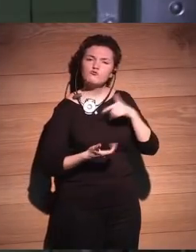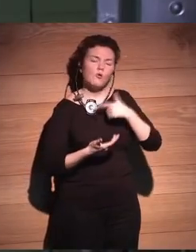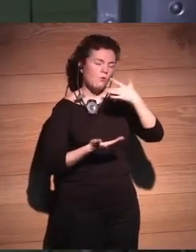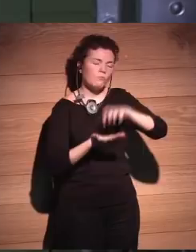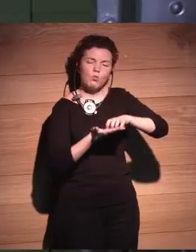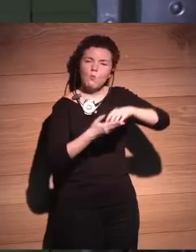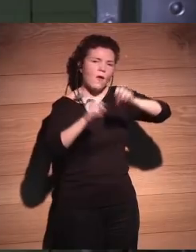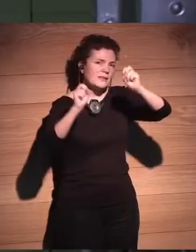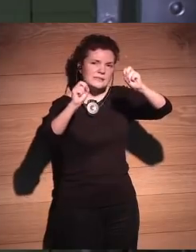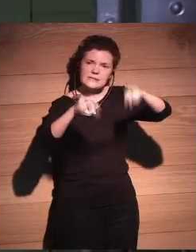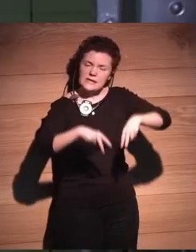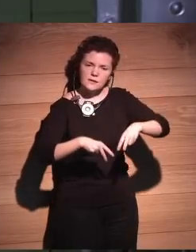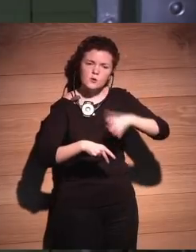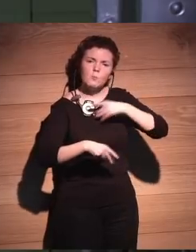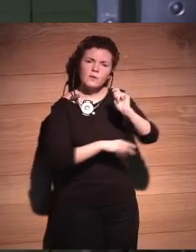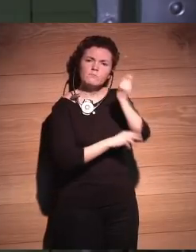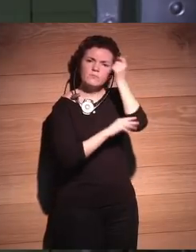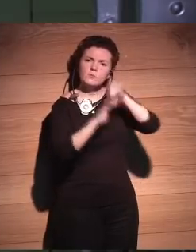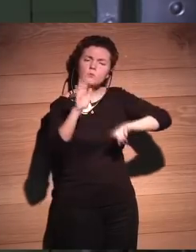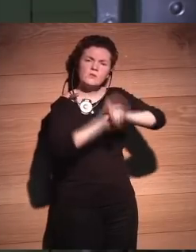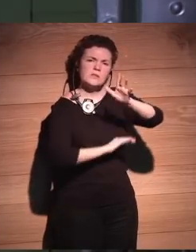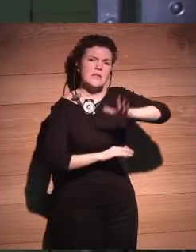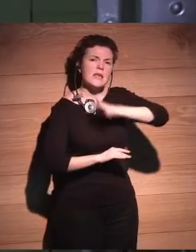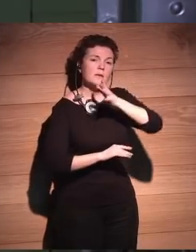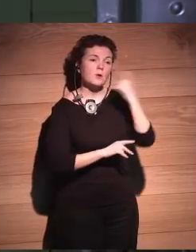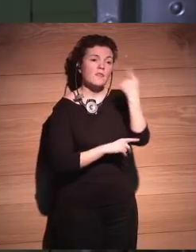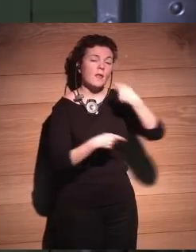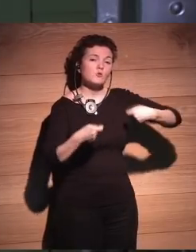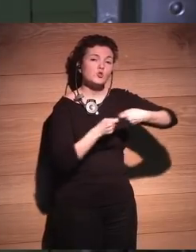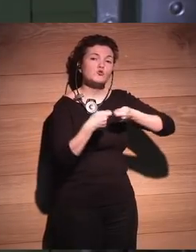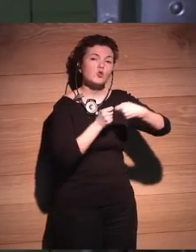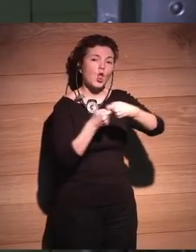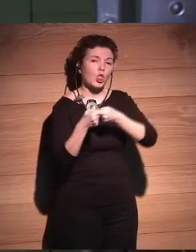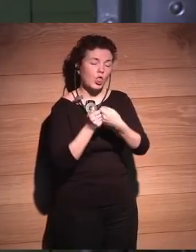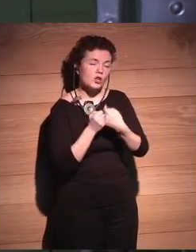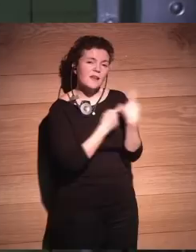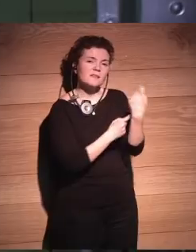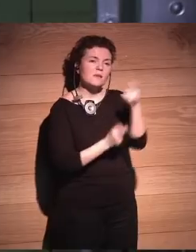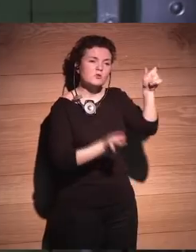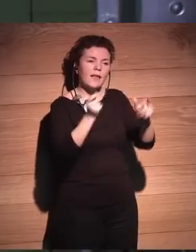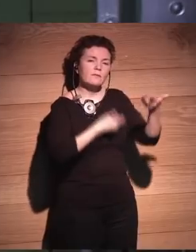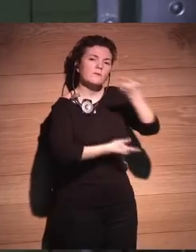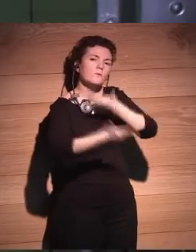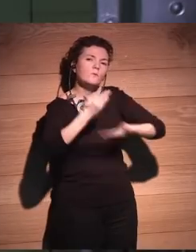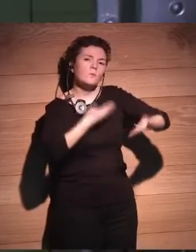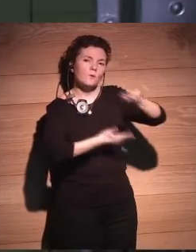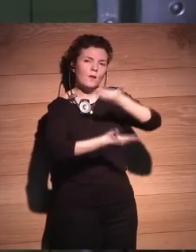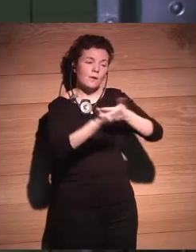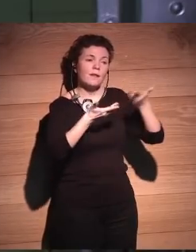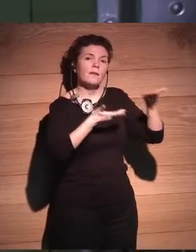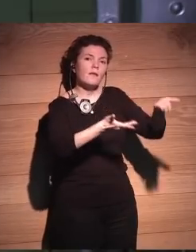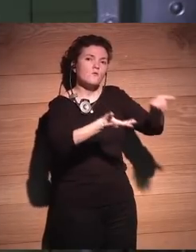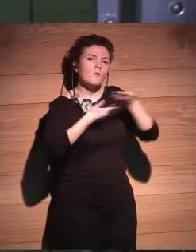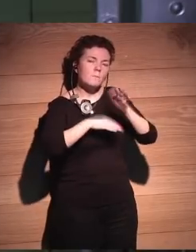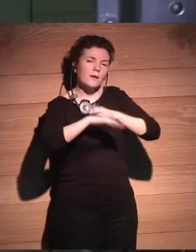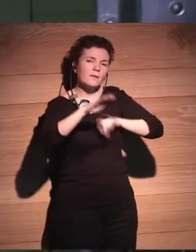podemos lograr progresos increíbles. Pero necesitamos socios, necesitamos gente que colabore, que nos ayude